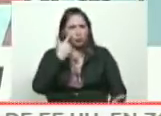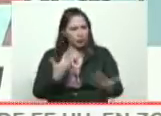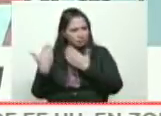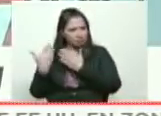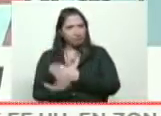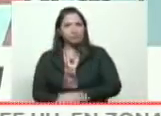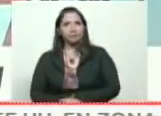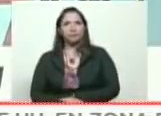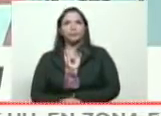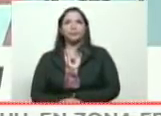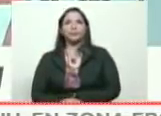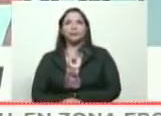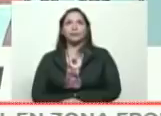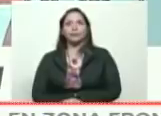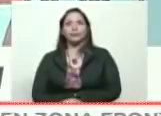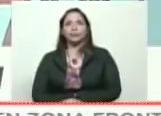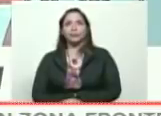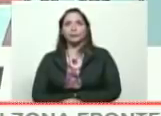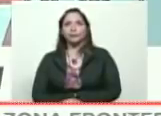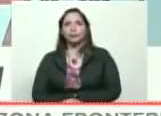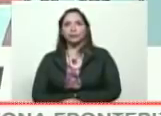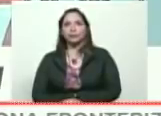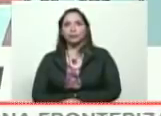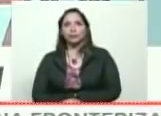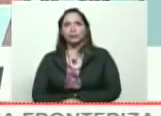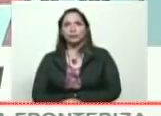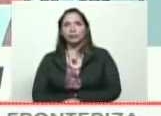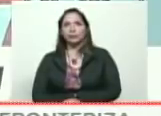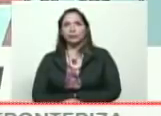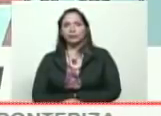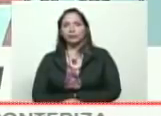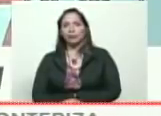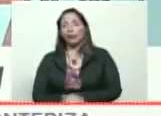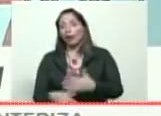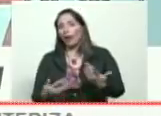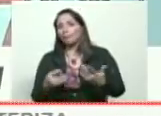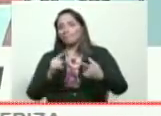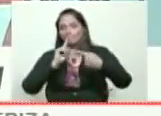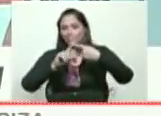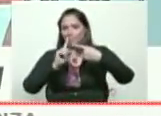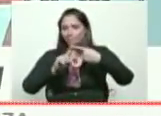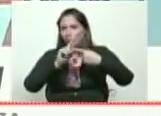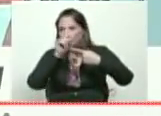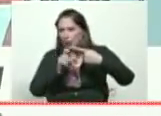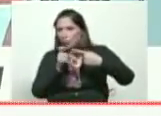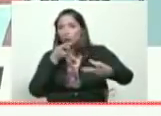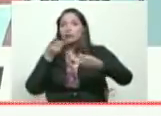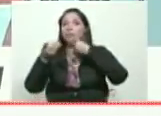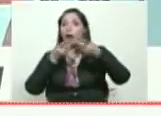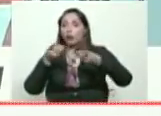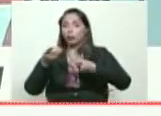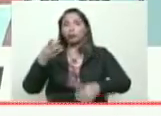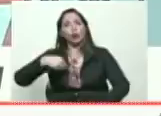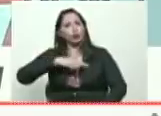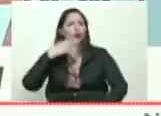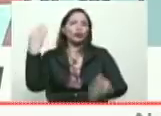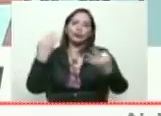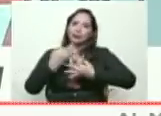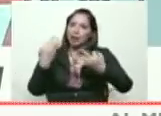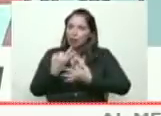Gracias. Sí. Bueno, en cuanto a la pregunta del diálogo, esa ha sido nuestra posición